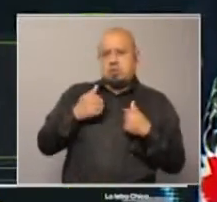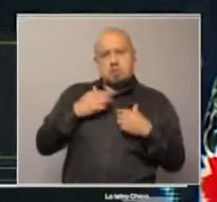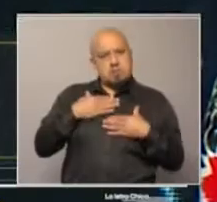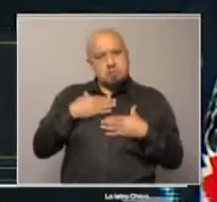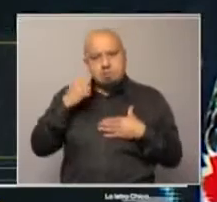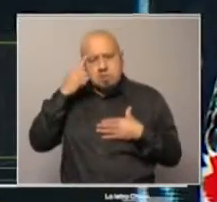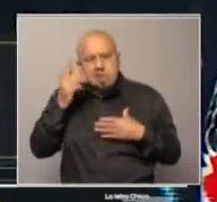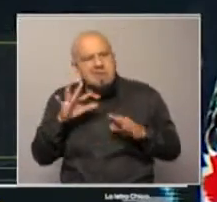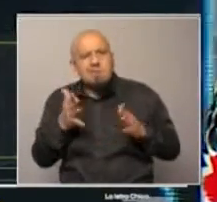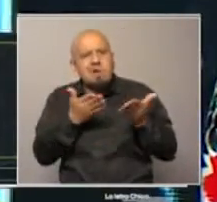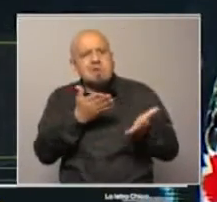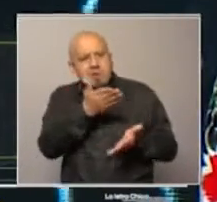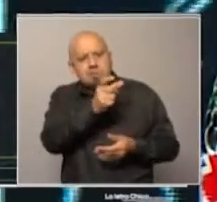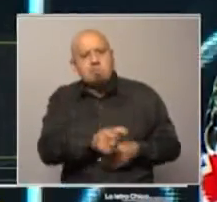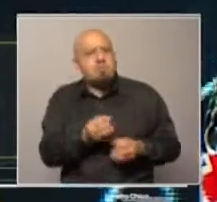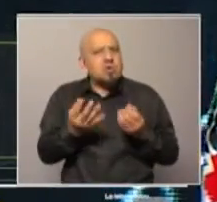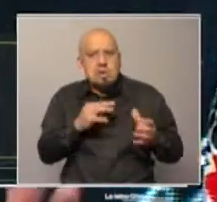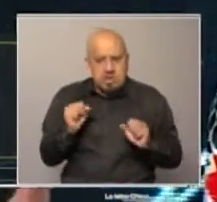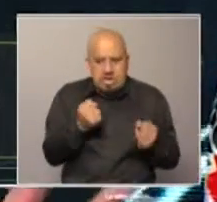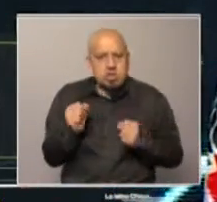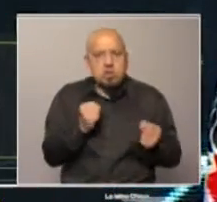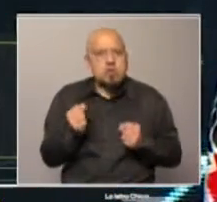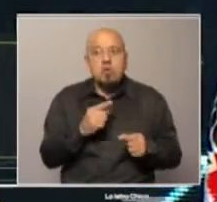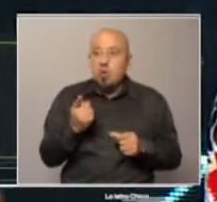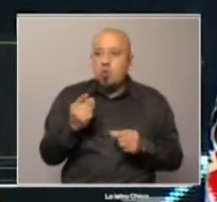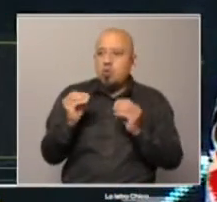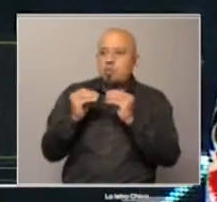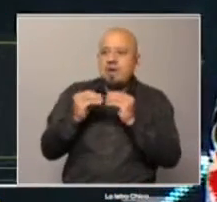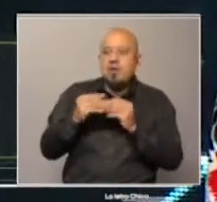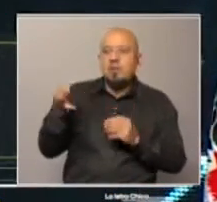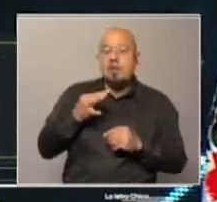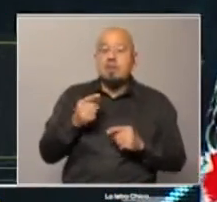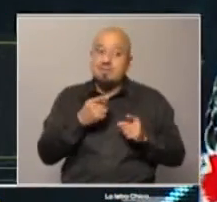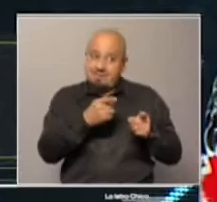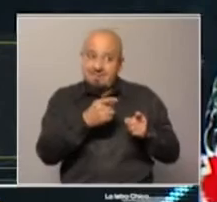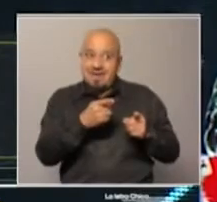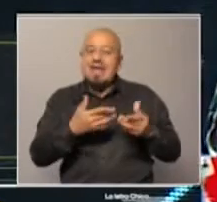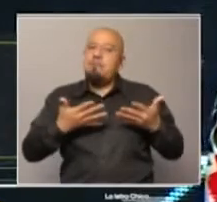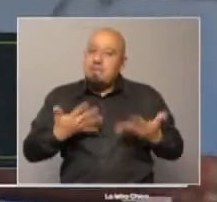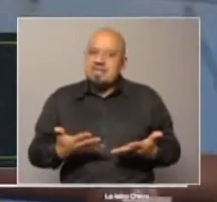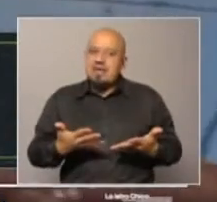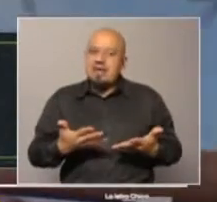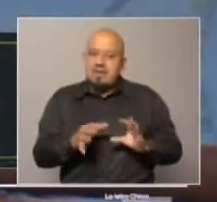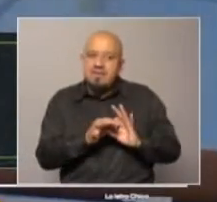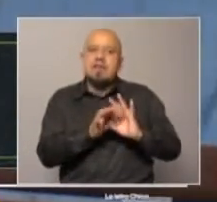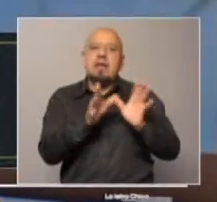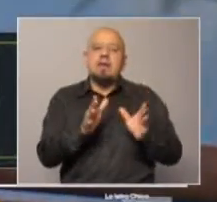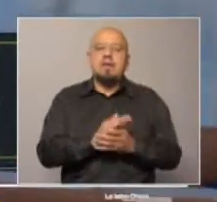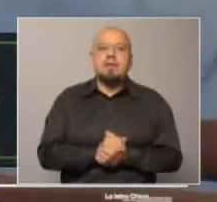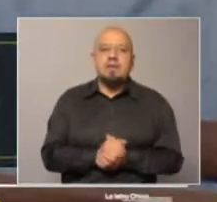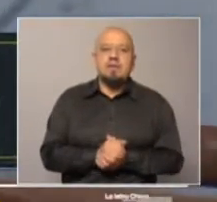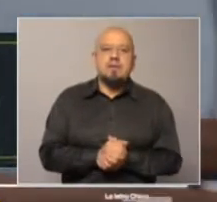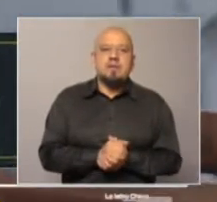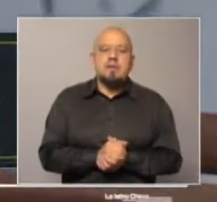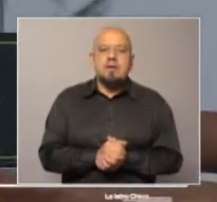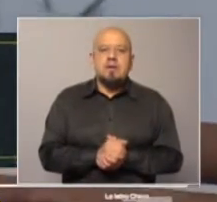a consultar qué le pasaba, por qué estaba tan ansioso, por qué estaba mal, uno de sus compañeros dijo, le pesa la libertad. Nací sin estrella,